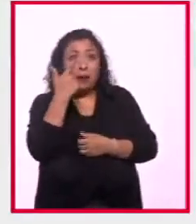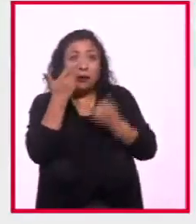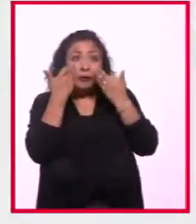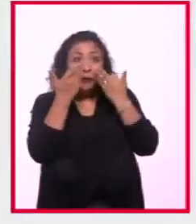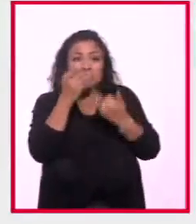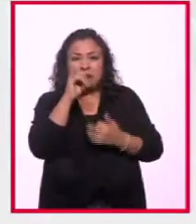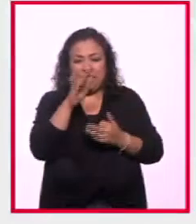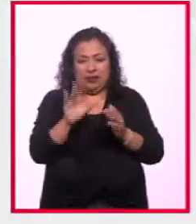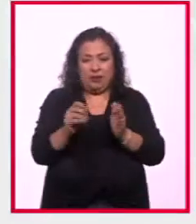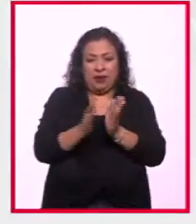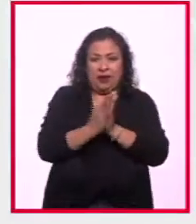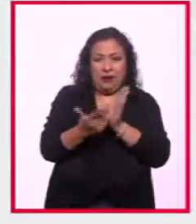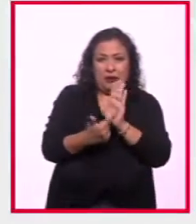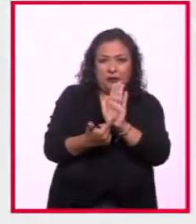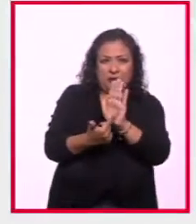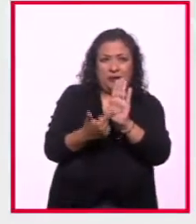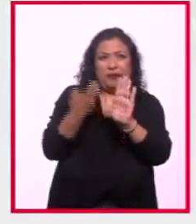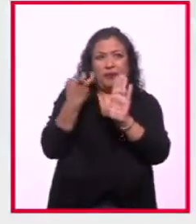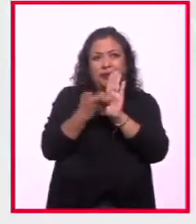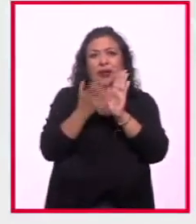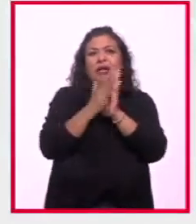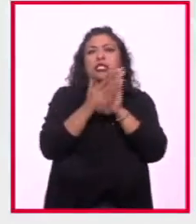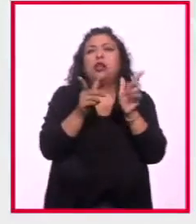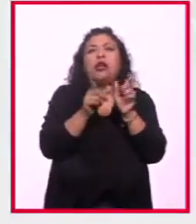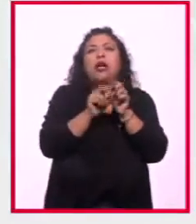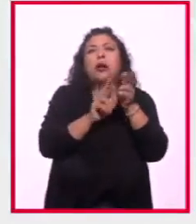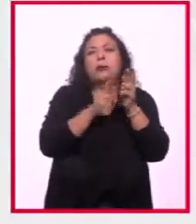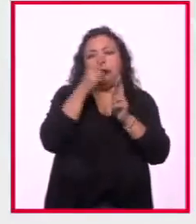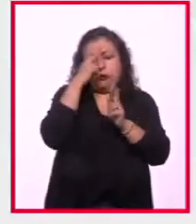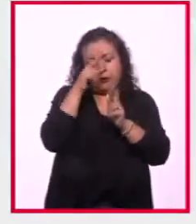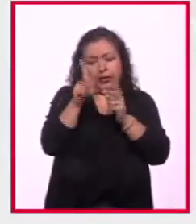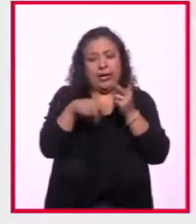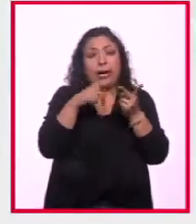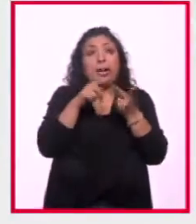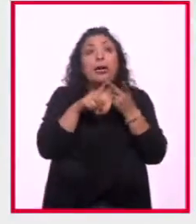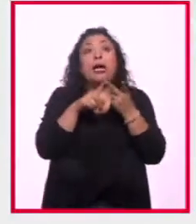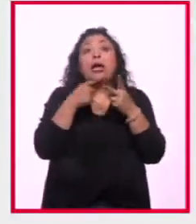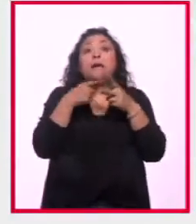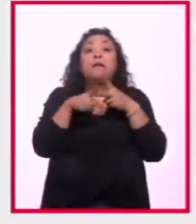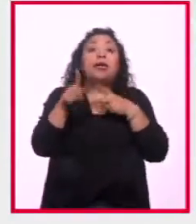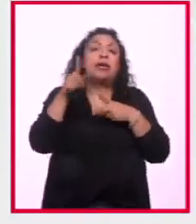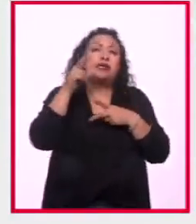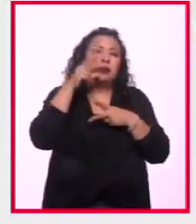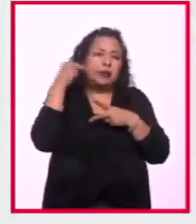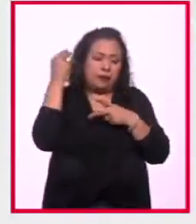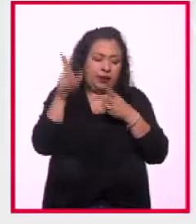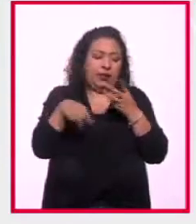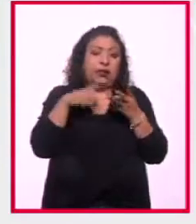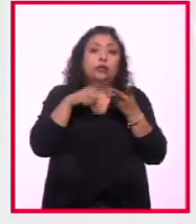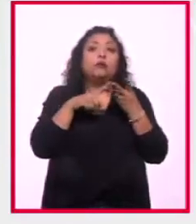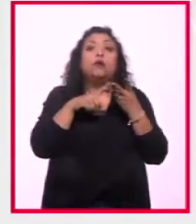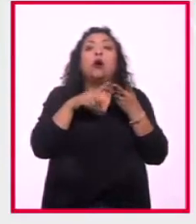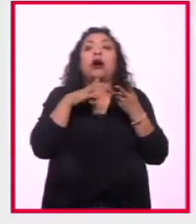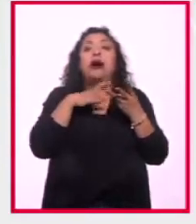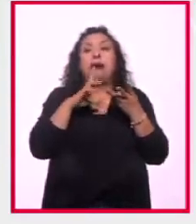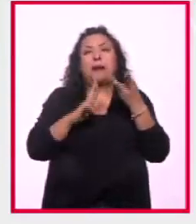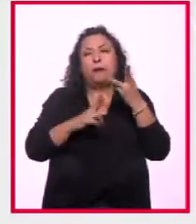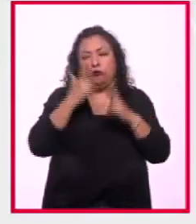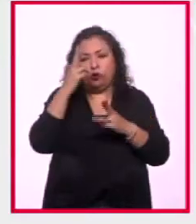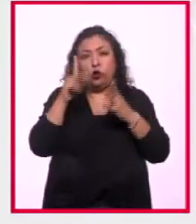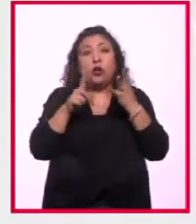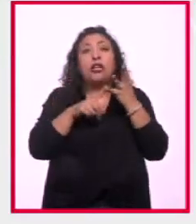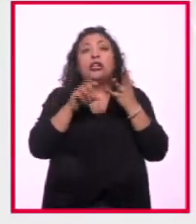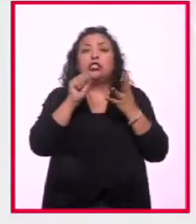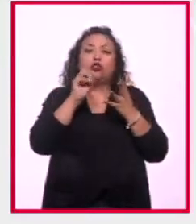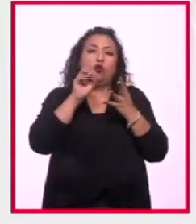algunos de tus libros aquí esta historia breve de la revolución mexicana los orígenes del zapatismo las corrientes revolucionarias y la